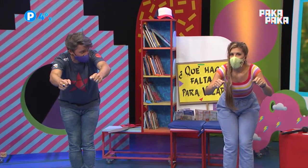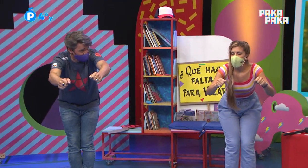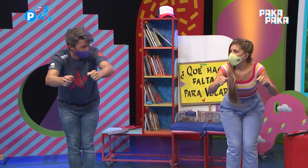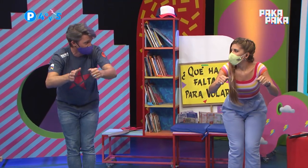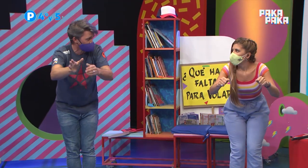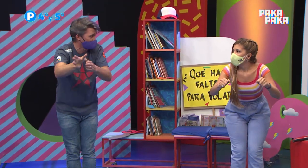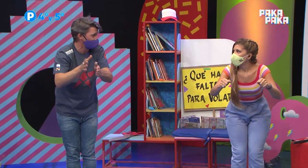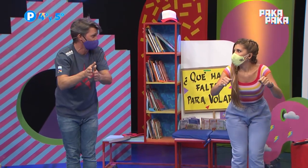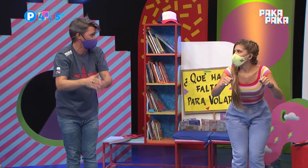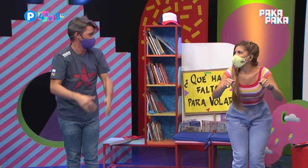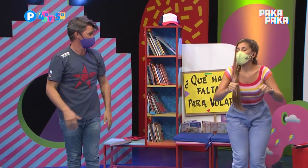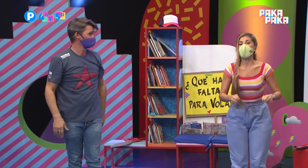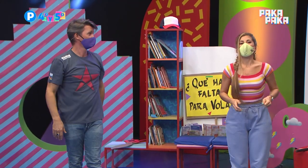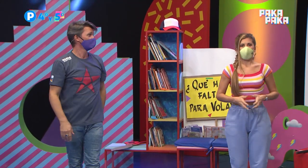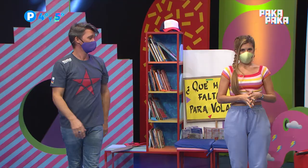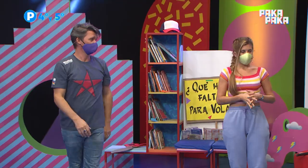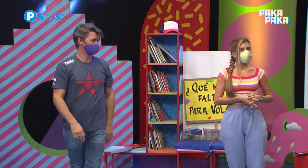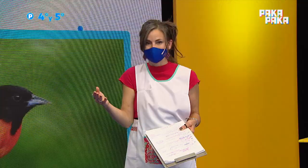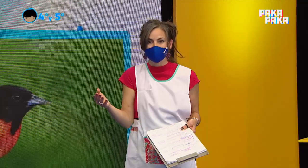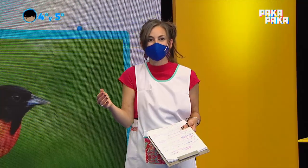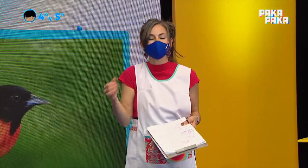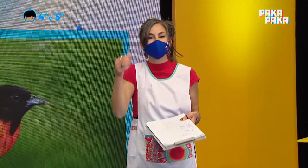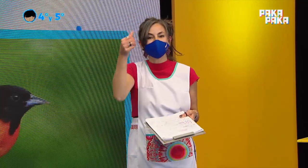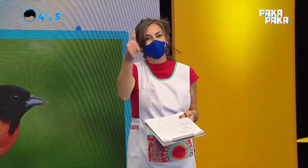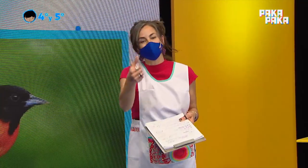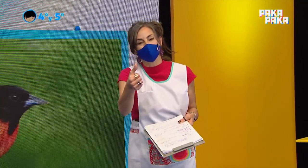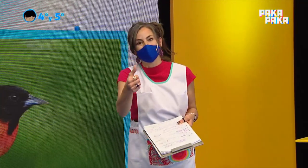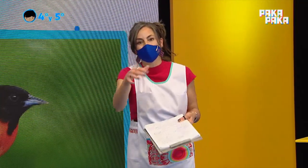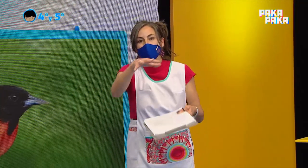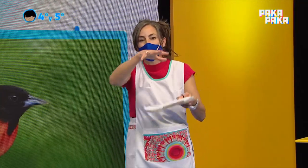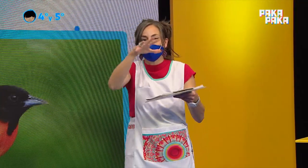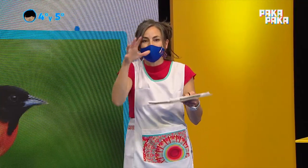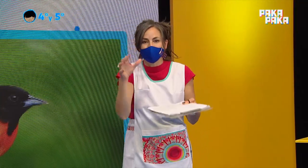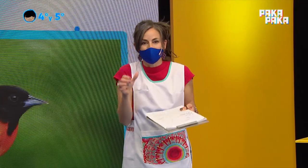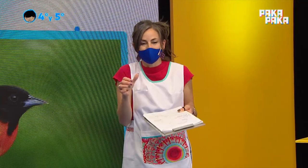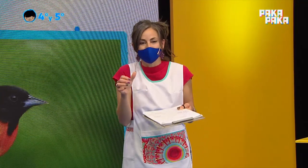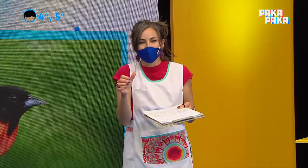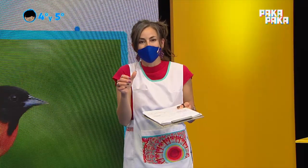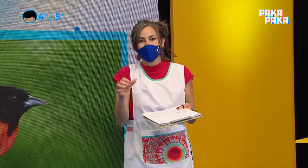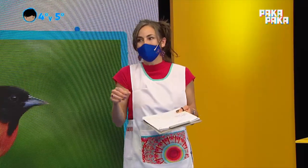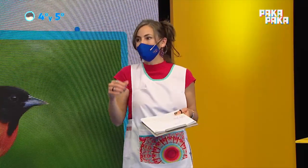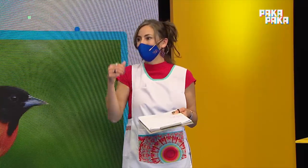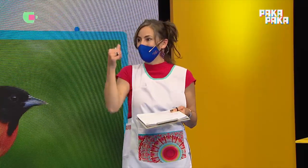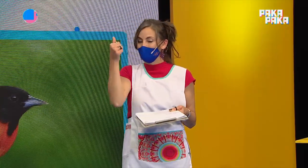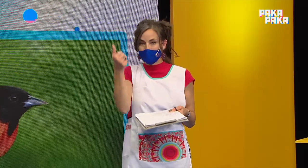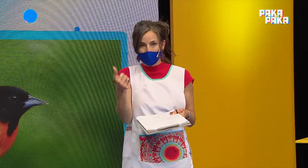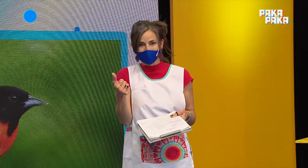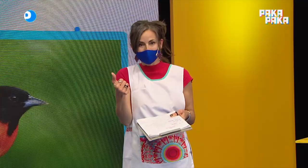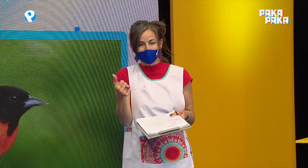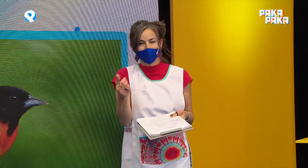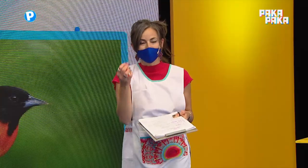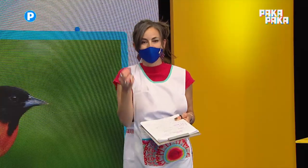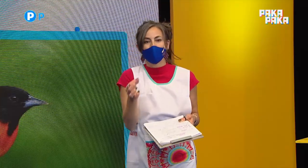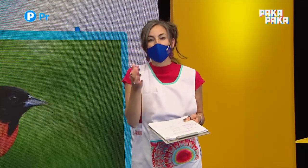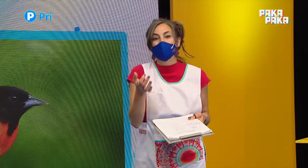no haces esa posición, no se forma la aerodinámica. Claro. Perfecto. Entonces, ese es un dato, el cuerpo aerodinámico. Ahora, los